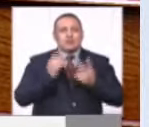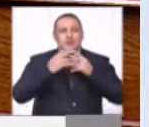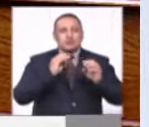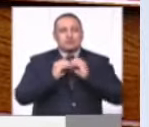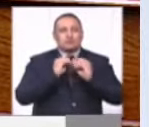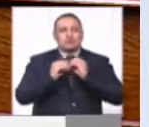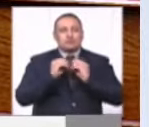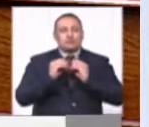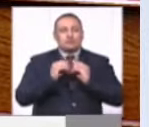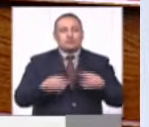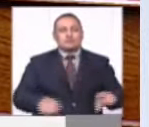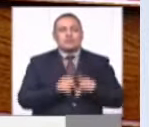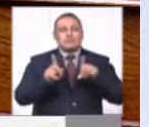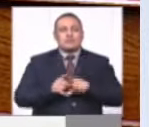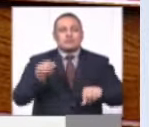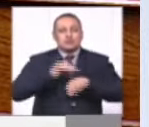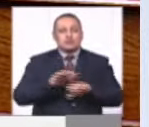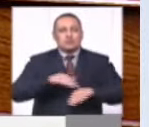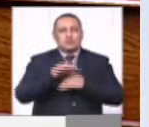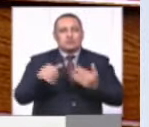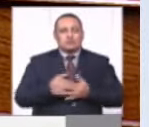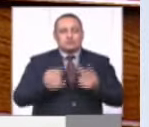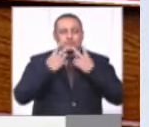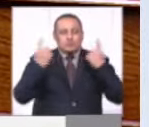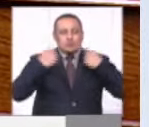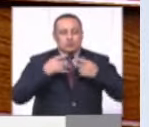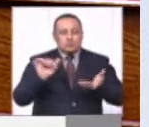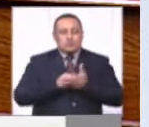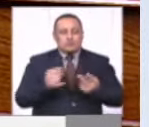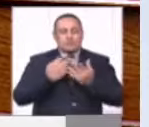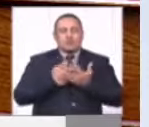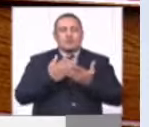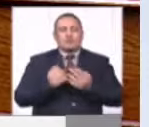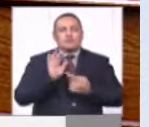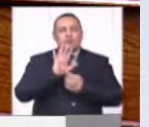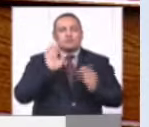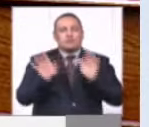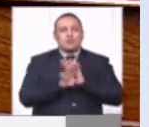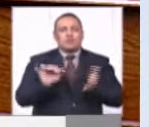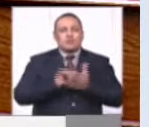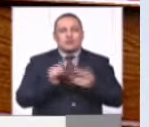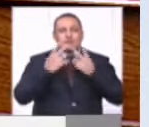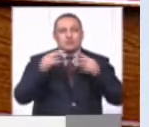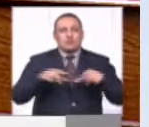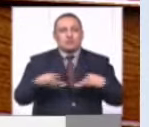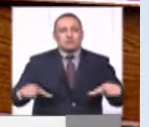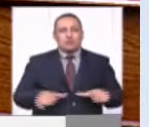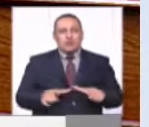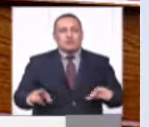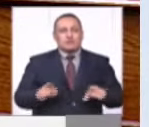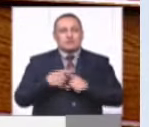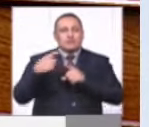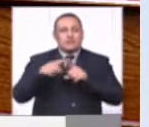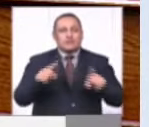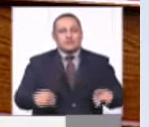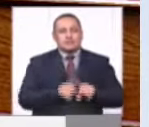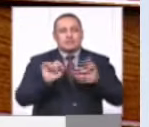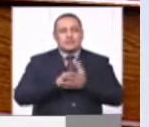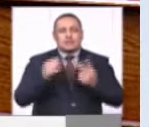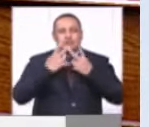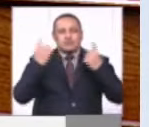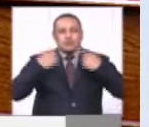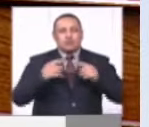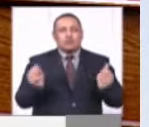enmiende. Respecto a que se enfatizó que tuvieron escenarios adversos, o sea que